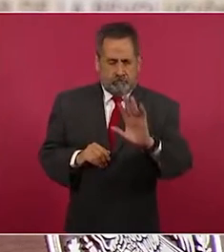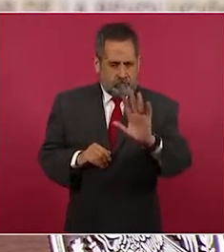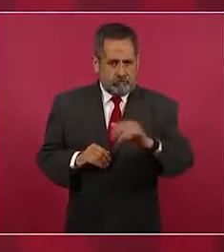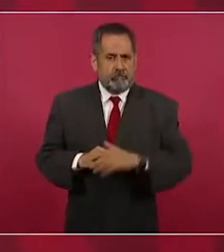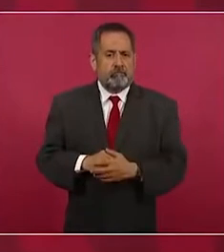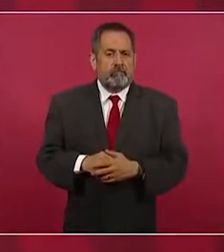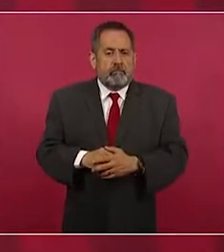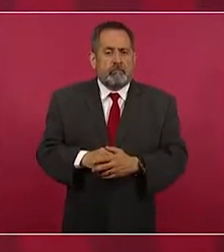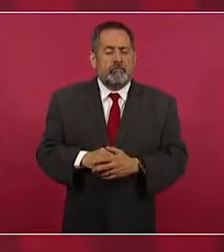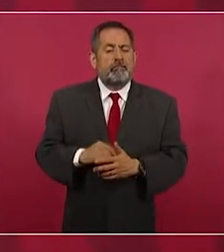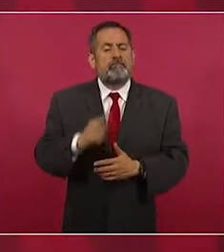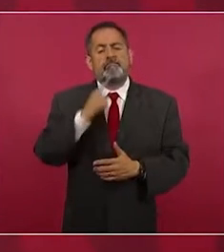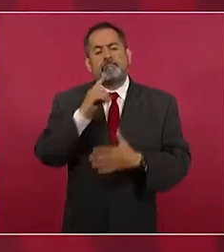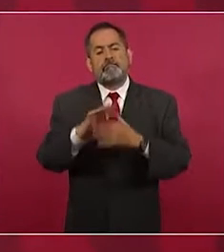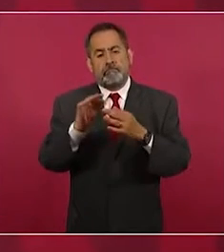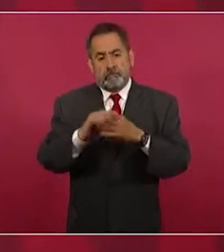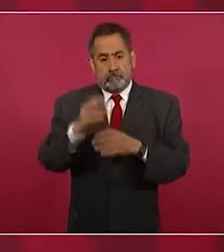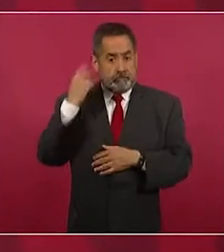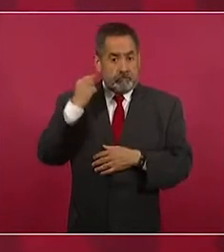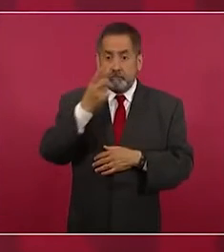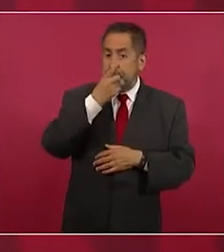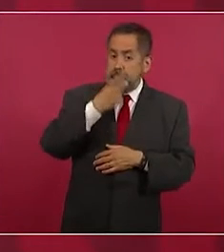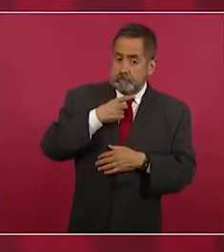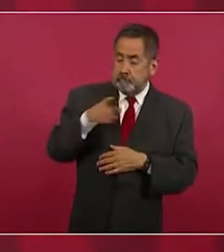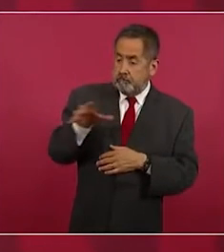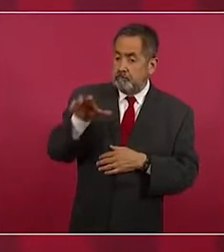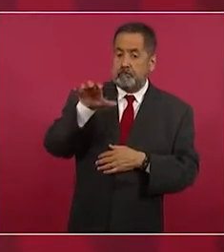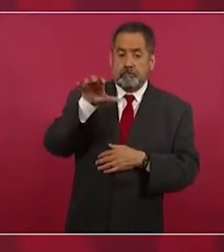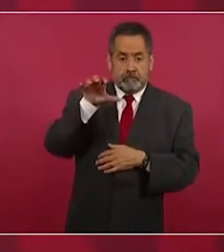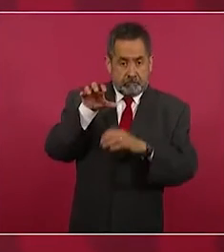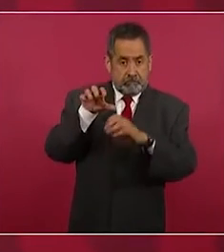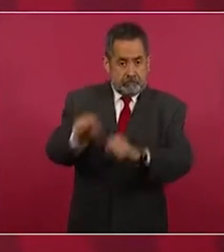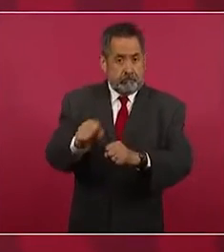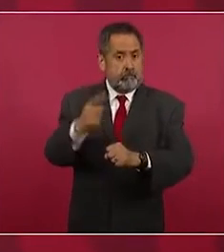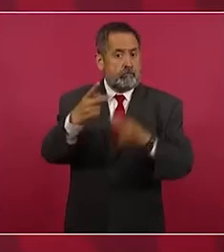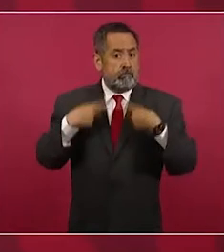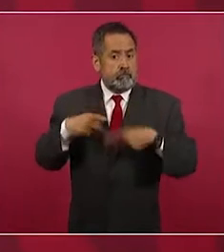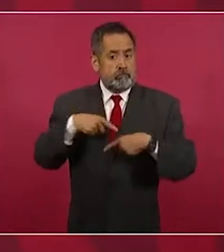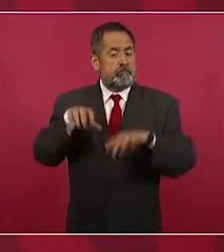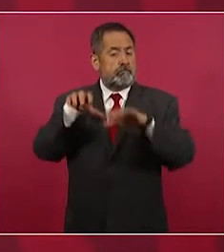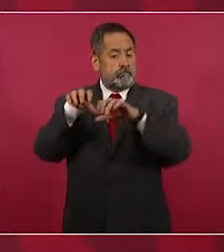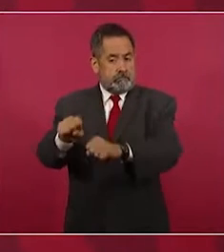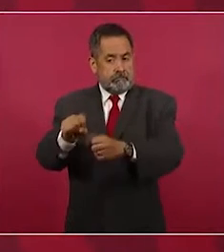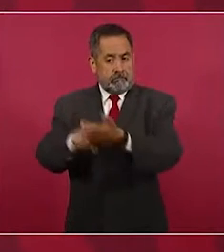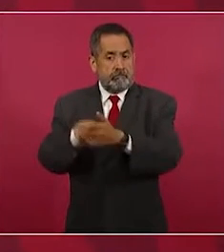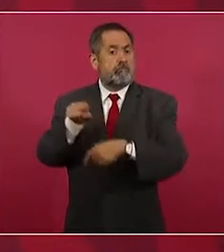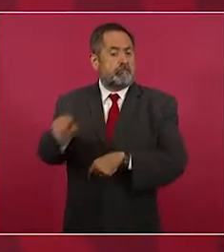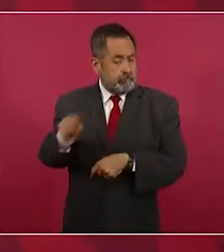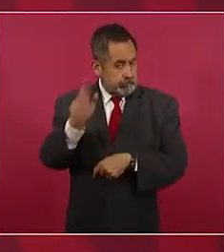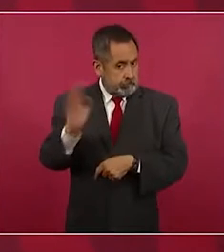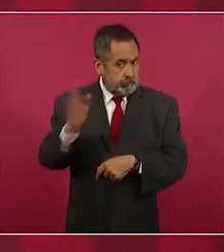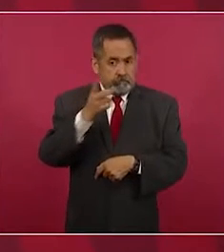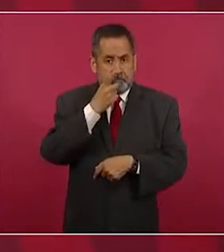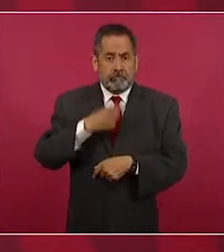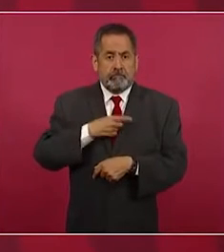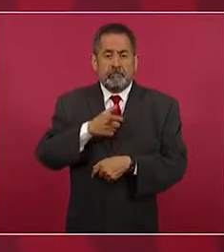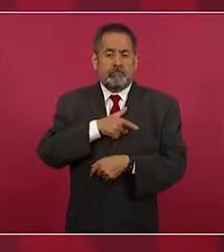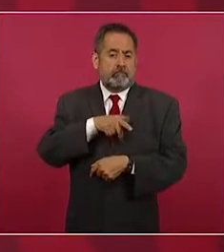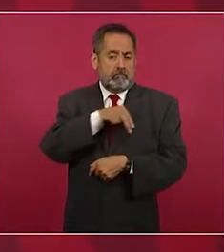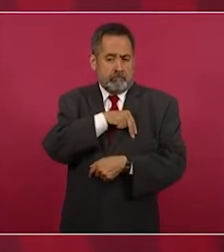se habló de que ya estaba detenida una persona, un elemento de la Guardia Nacional,